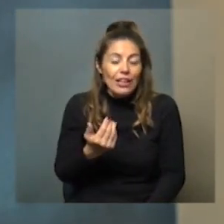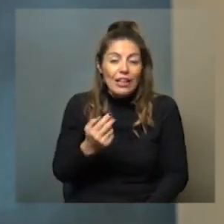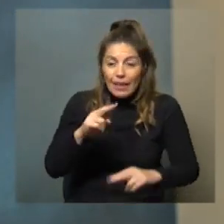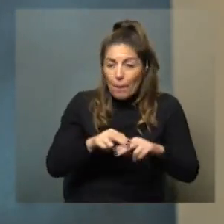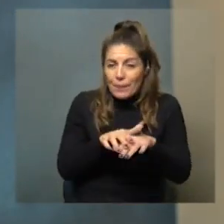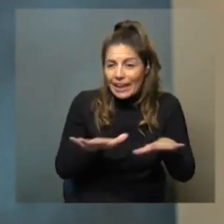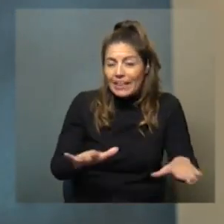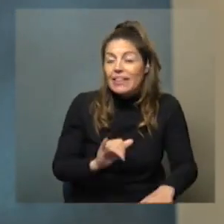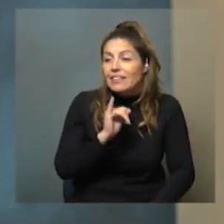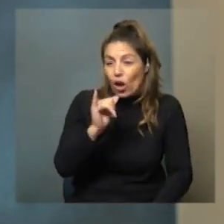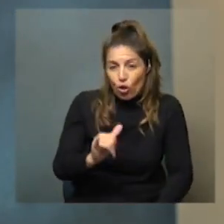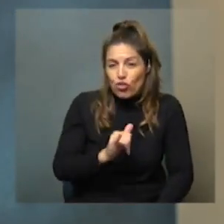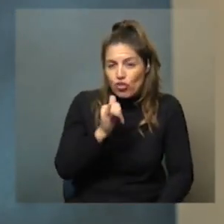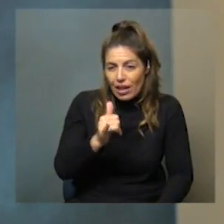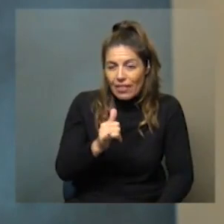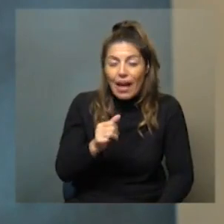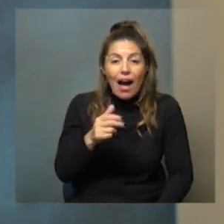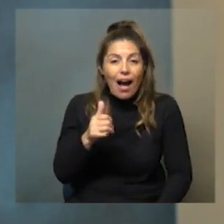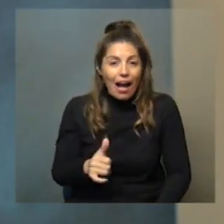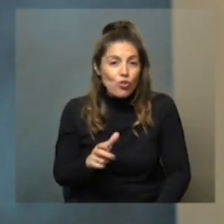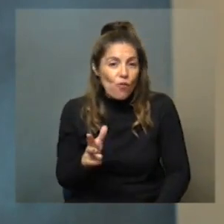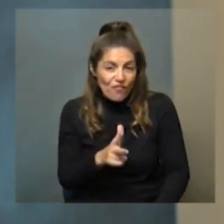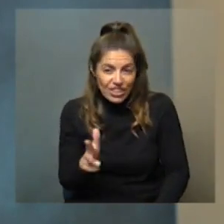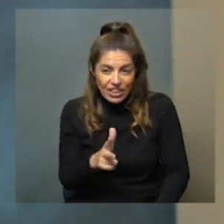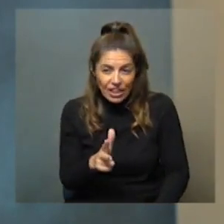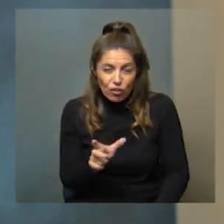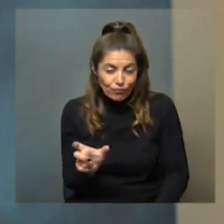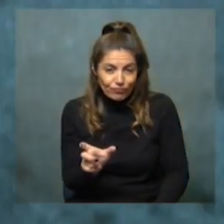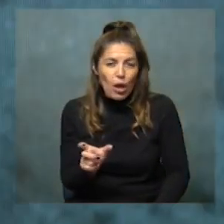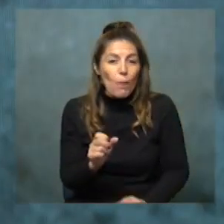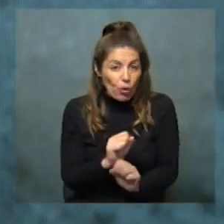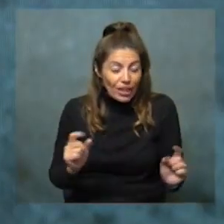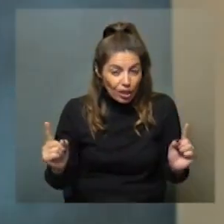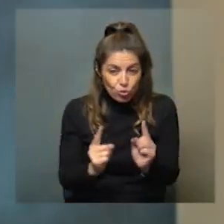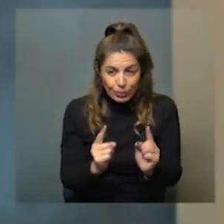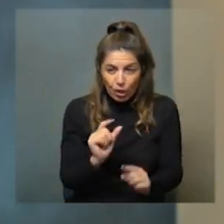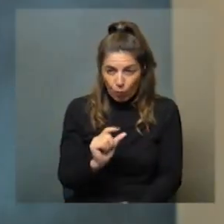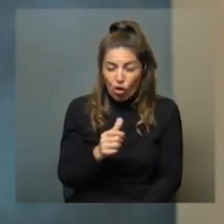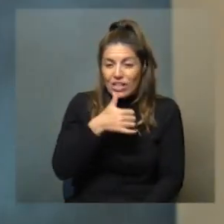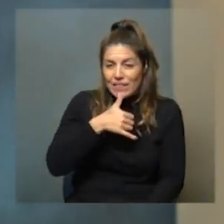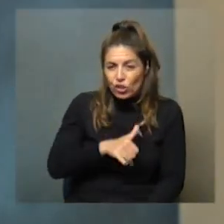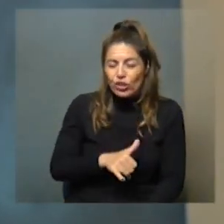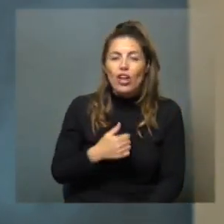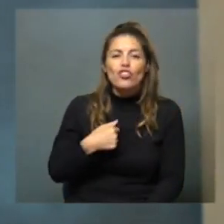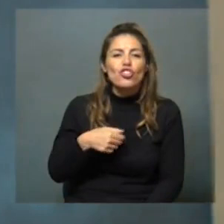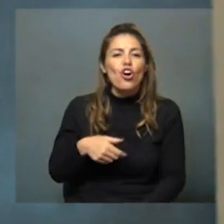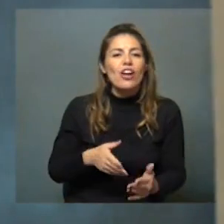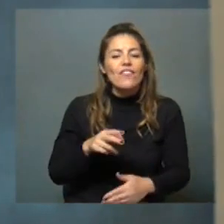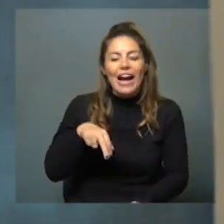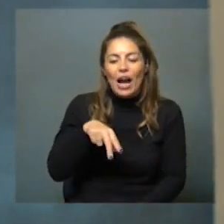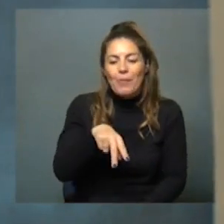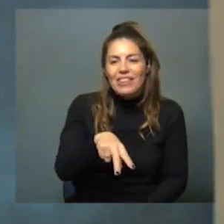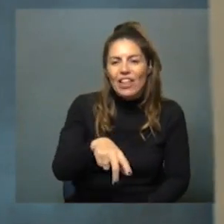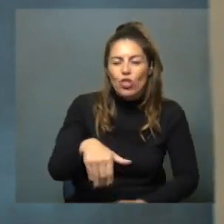está contada y hay un video y bueno. ¿Podés resumirla un sí, poco? Sí, claro. Yo iba caminando por la